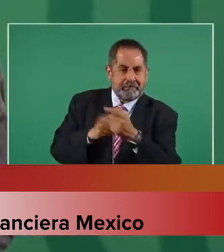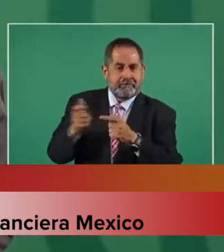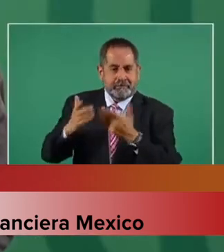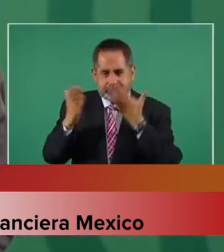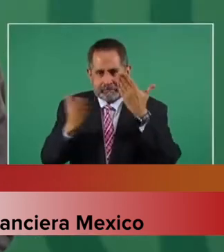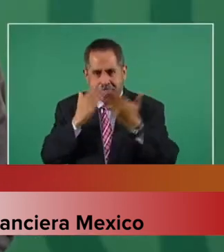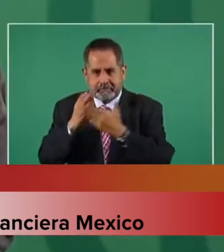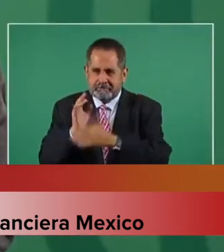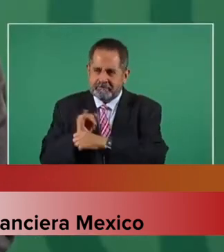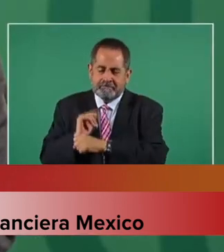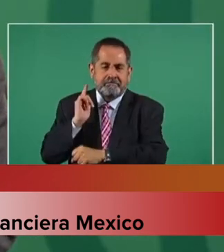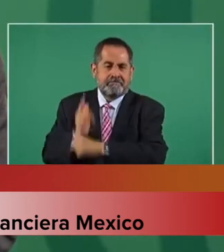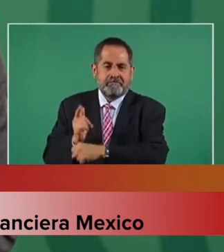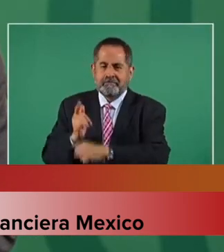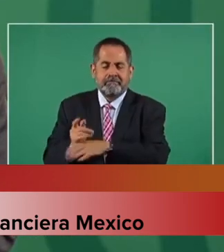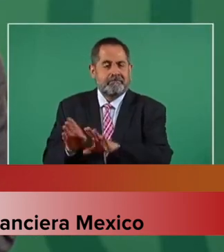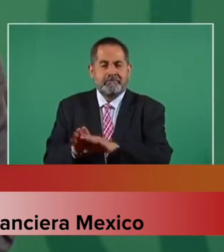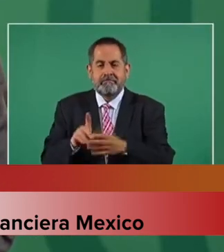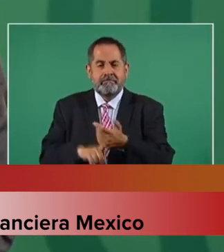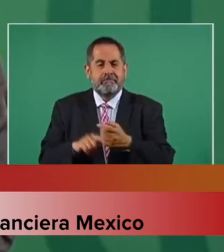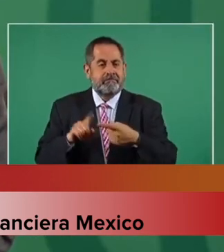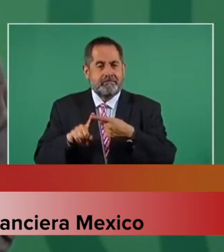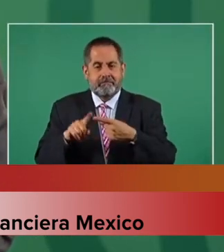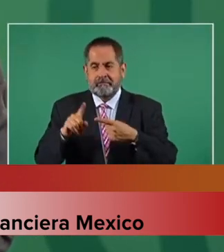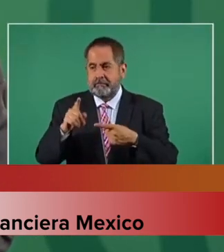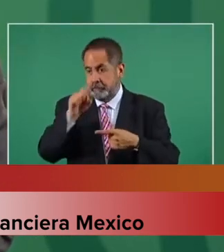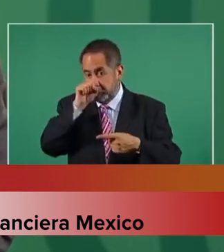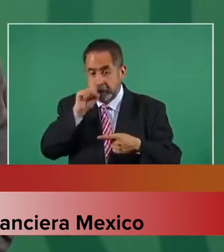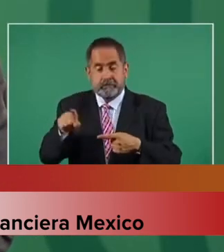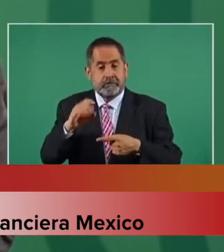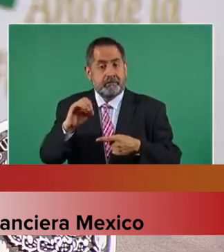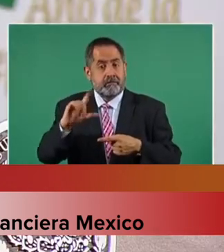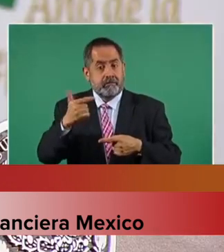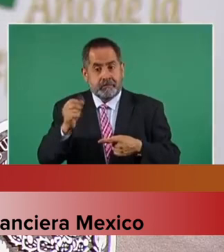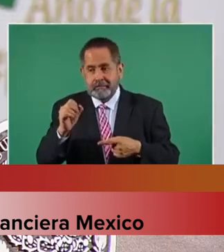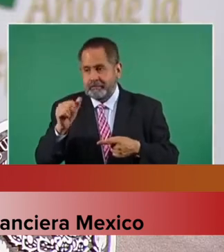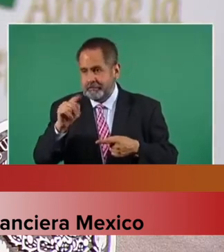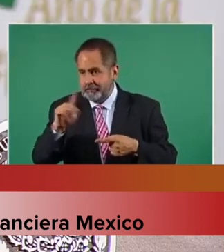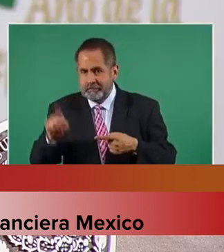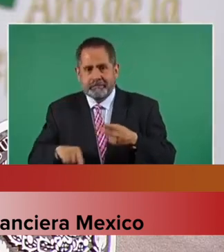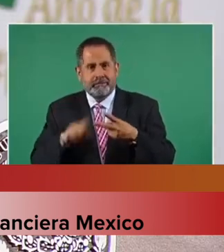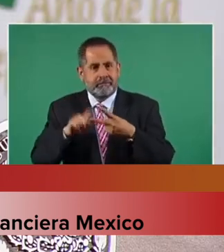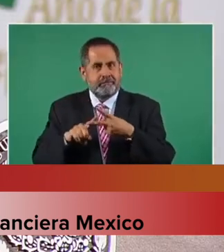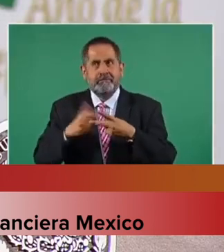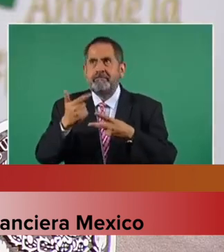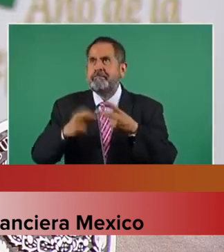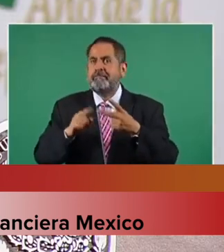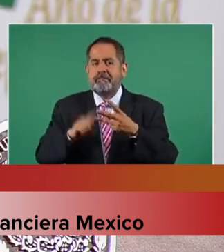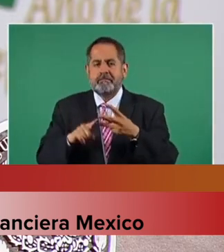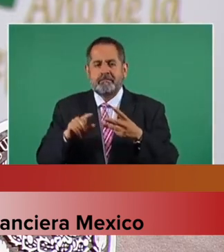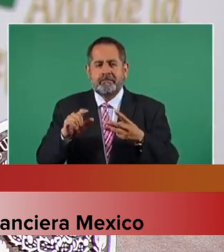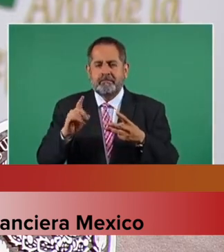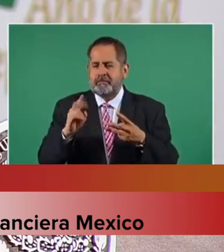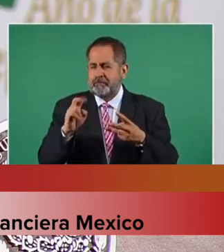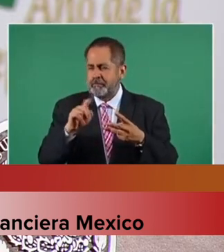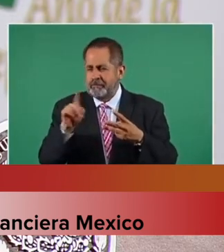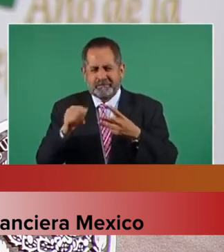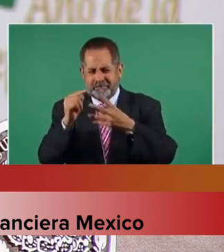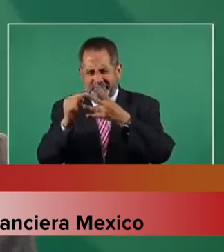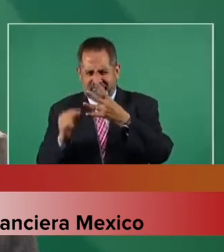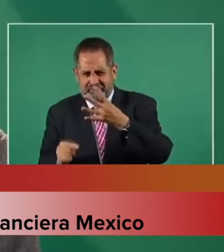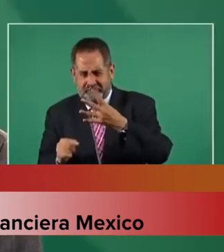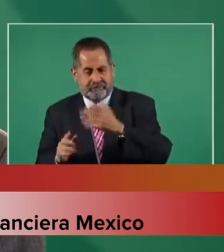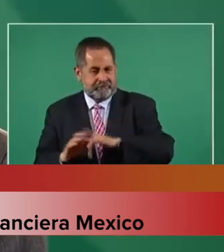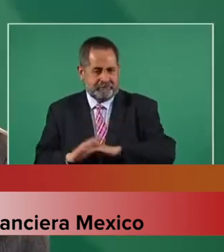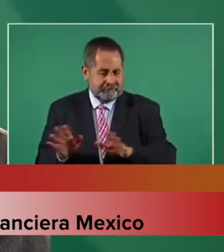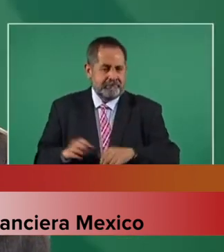revisado, pero encontramos ahí a la secretaria Olga Sánchez Cordero, aparecía en la lista Alfonso Grasso. Por supuesto, ninguno de estos